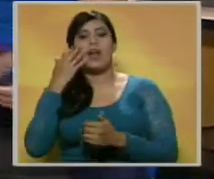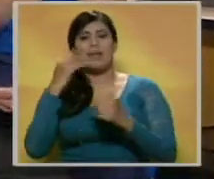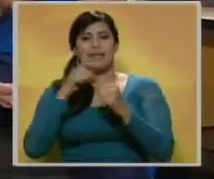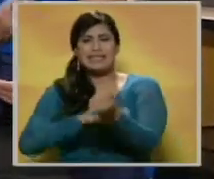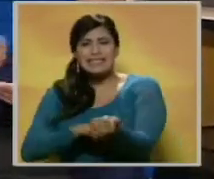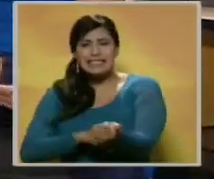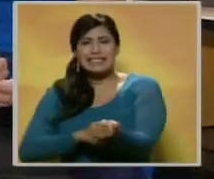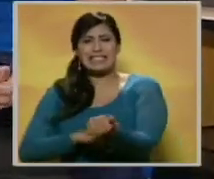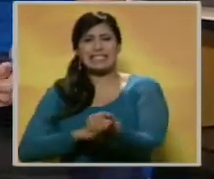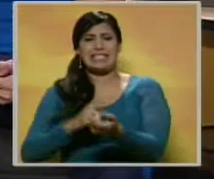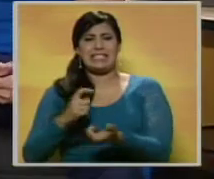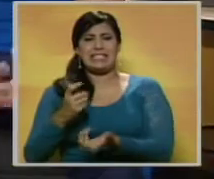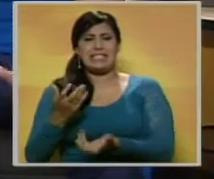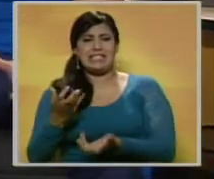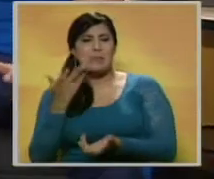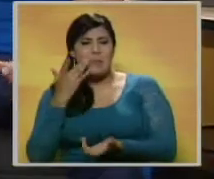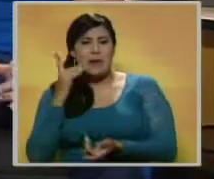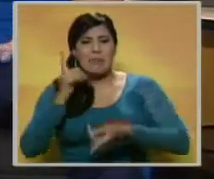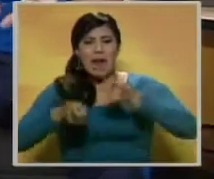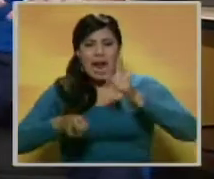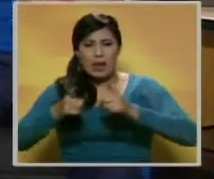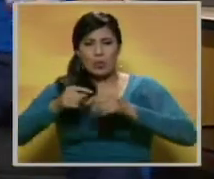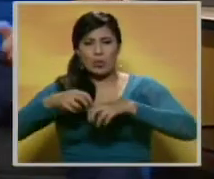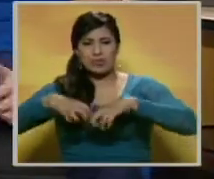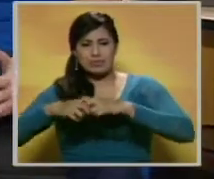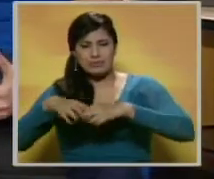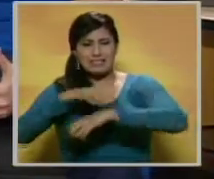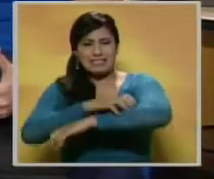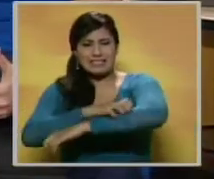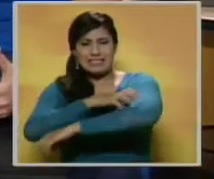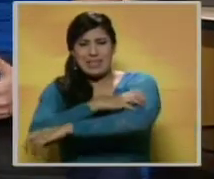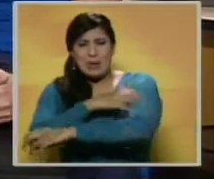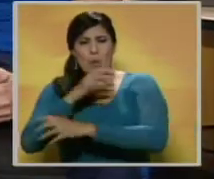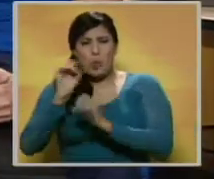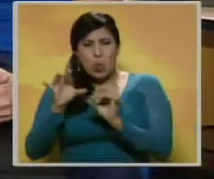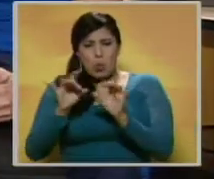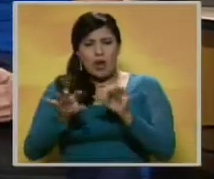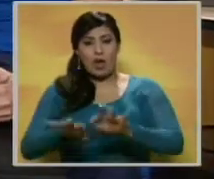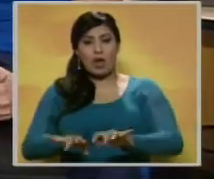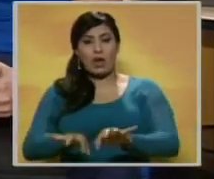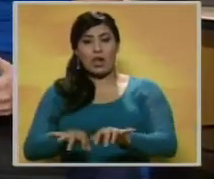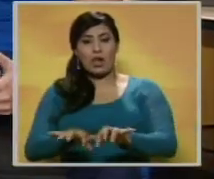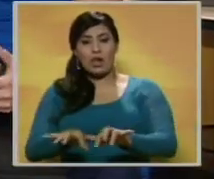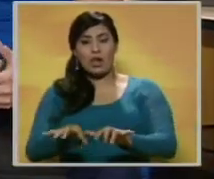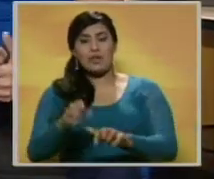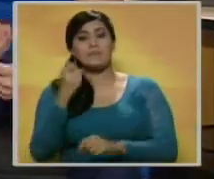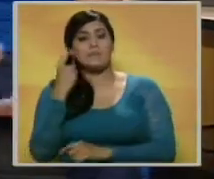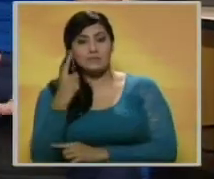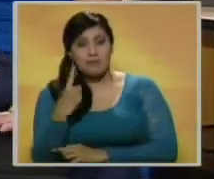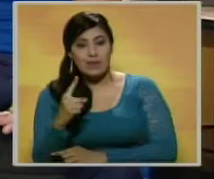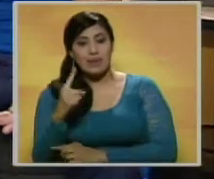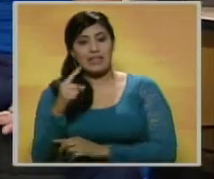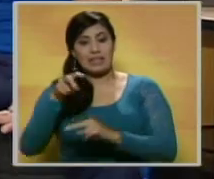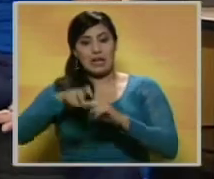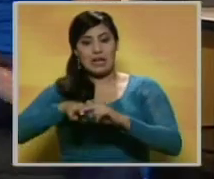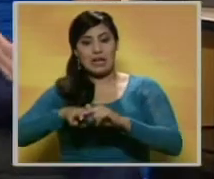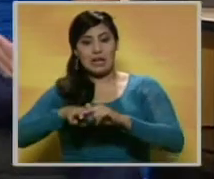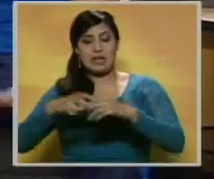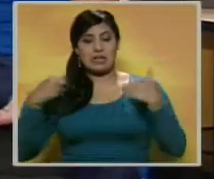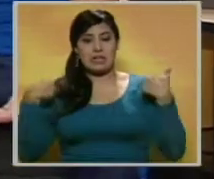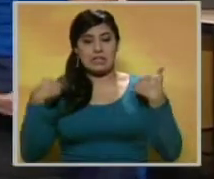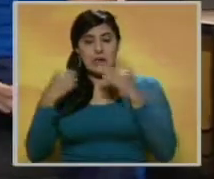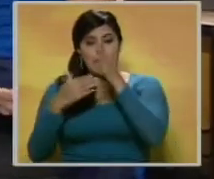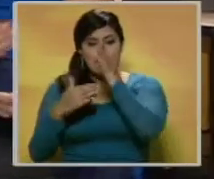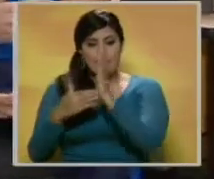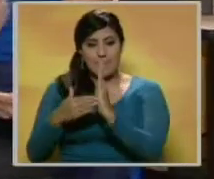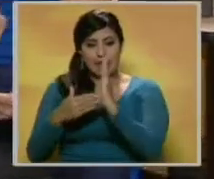las cargas sobre, en este caso, algunas de las articulaciones, porque por lo general estamos trabajando frente a computadora, la posición que